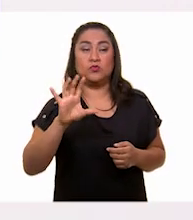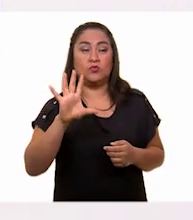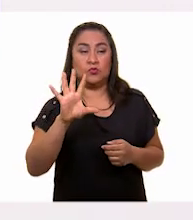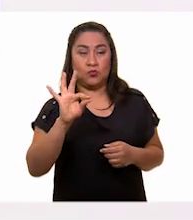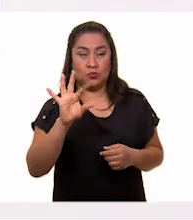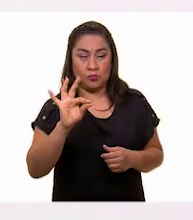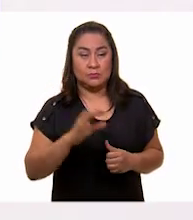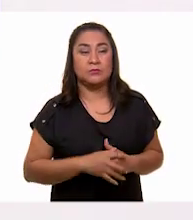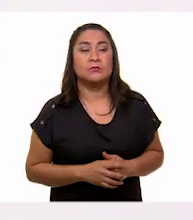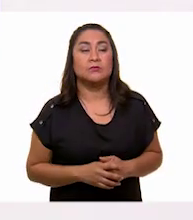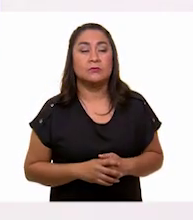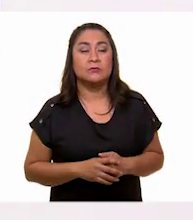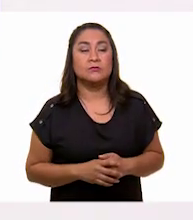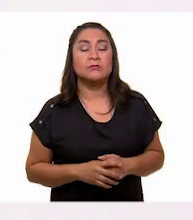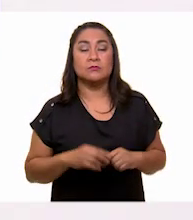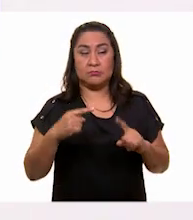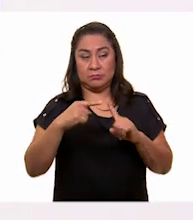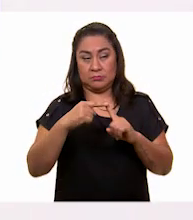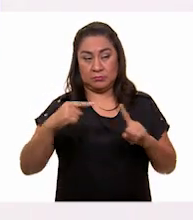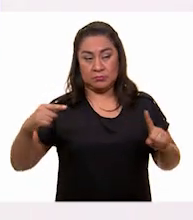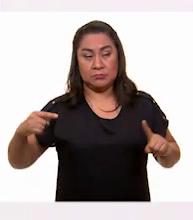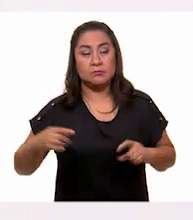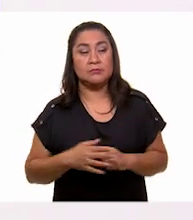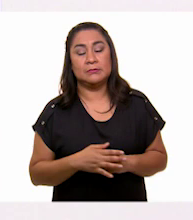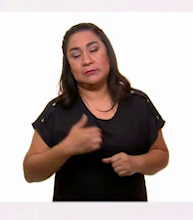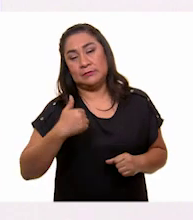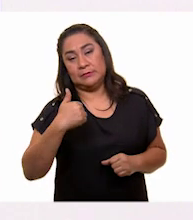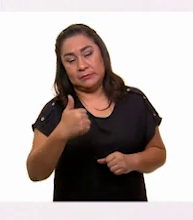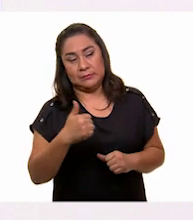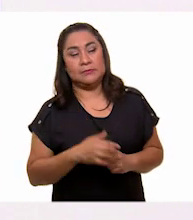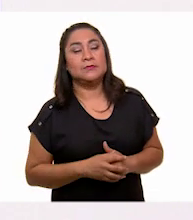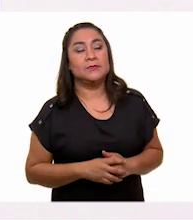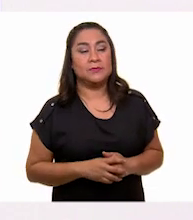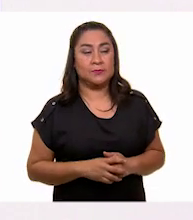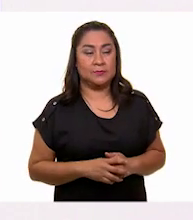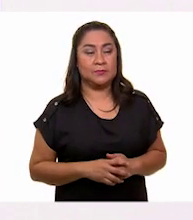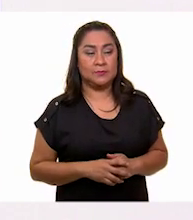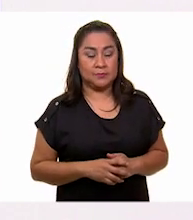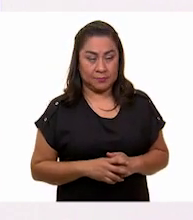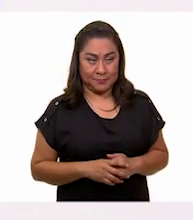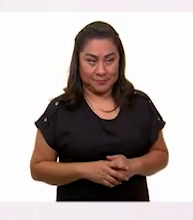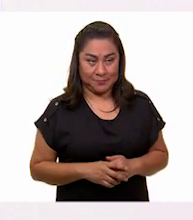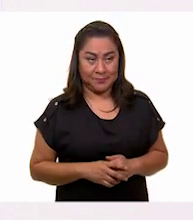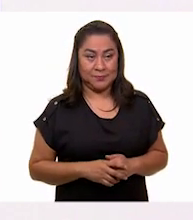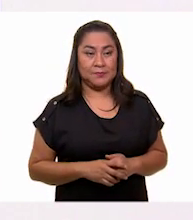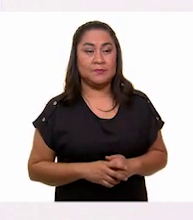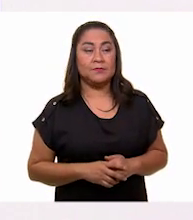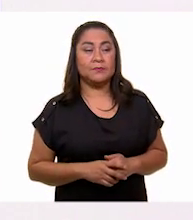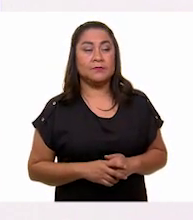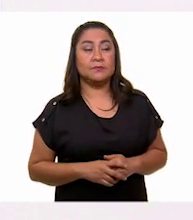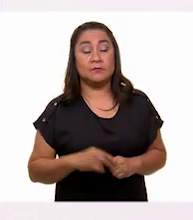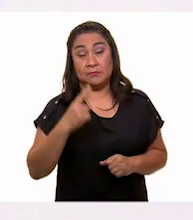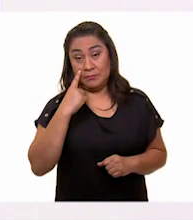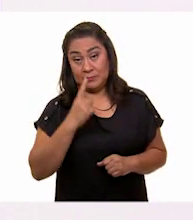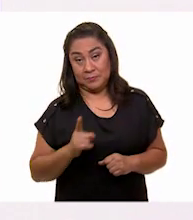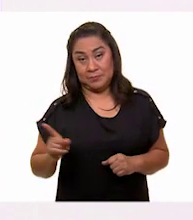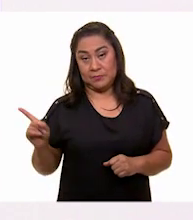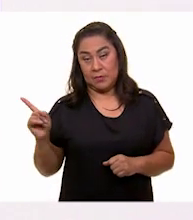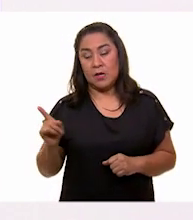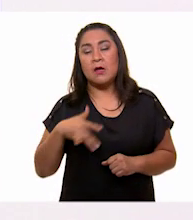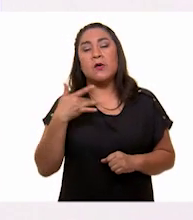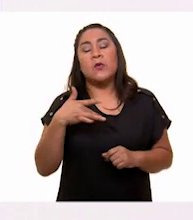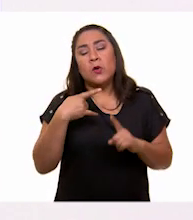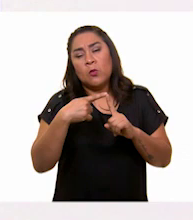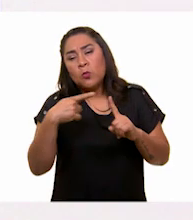32.40. Y este lo vamos a dividir entre 6. Uh-huh. Uh-huh. Este paquete también vamos a